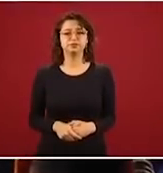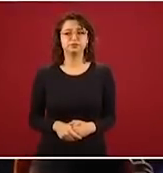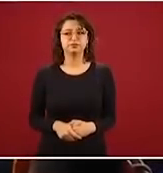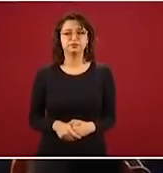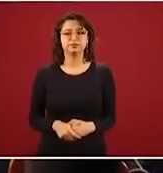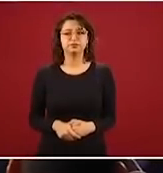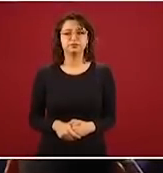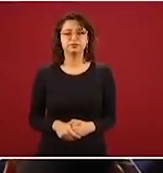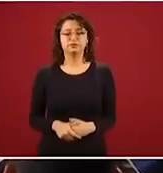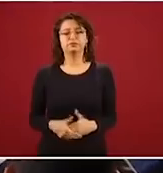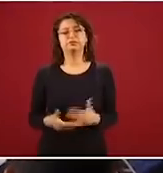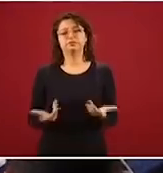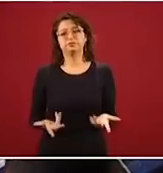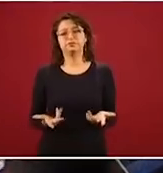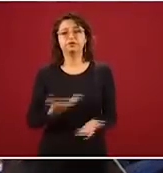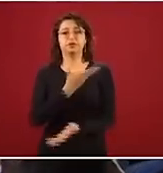Por eso todos los martes